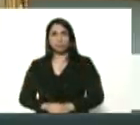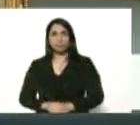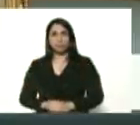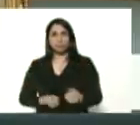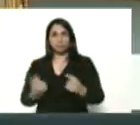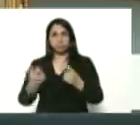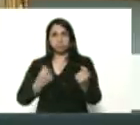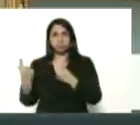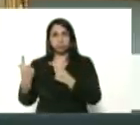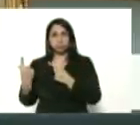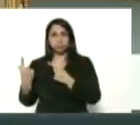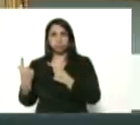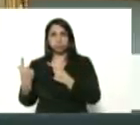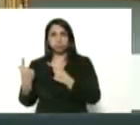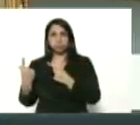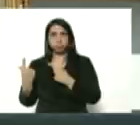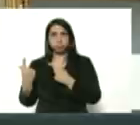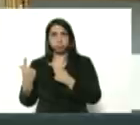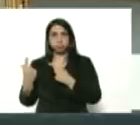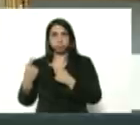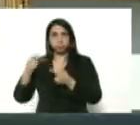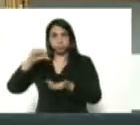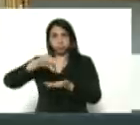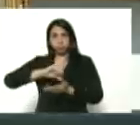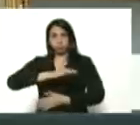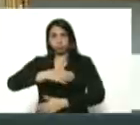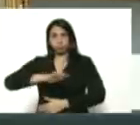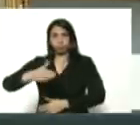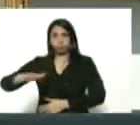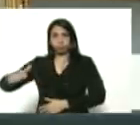desembarcar en la costa.